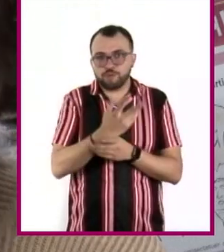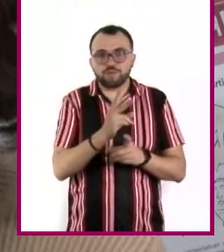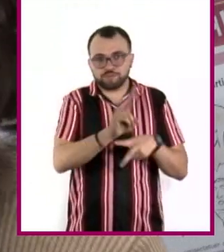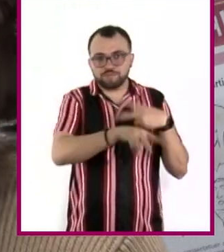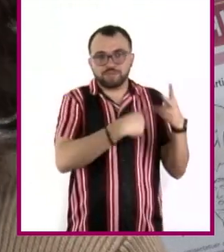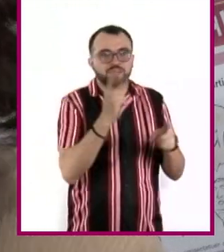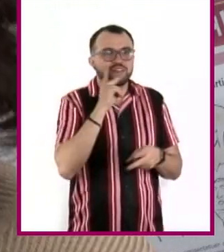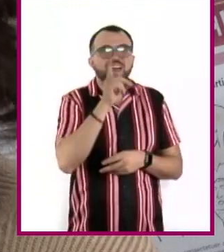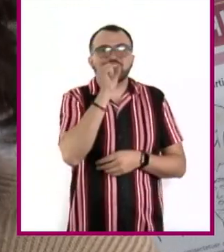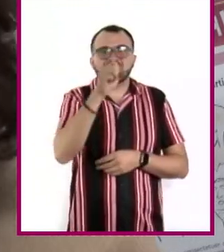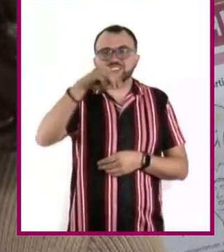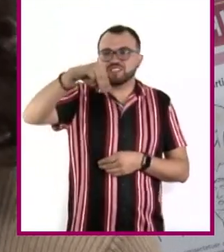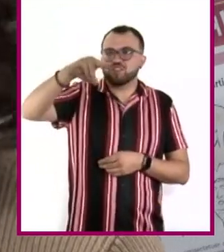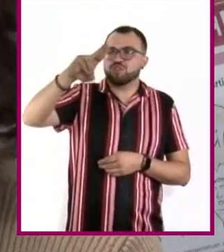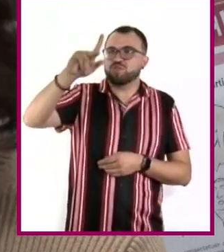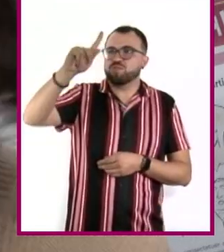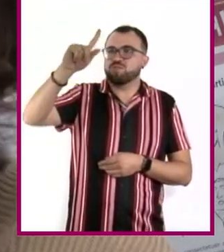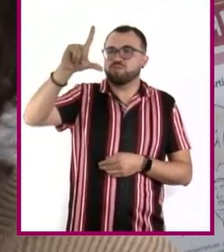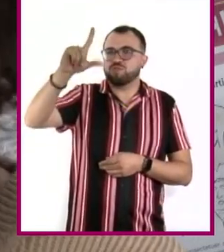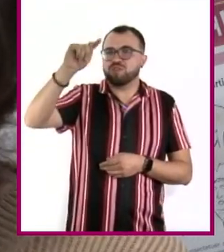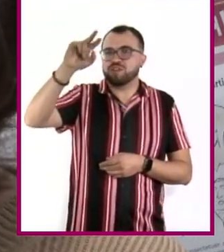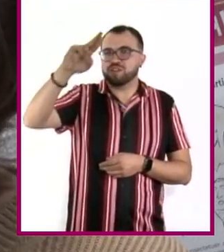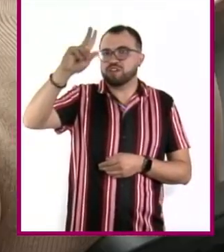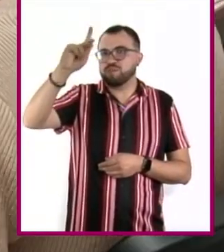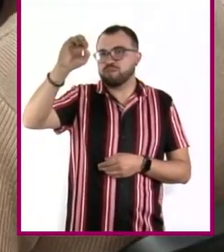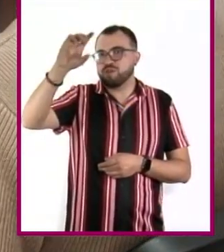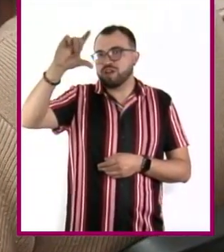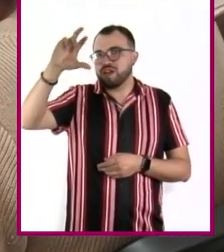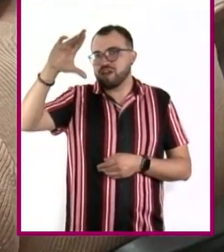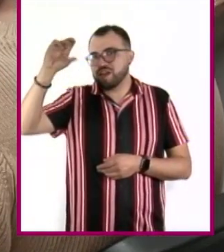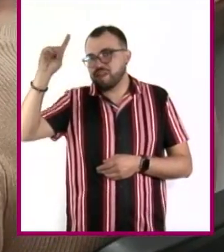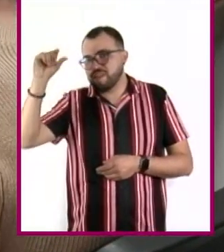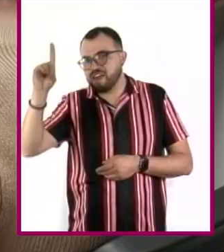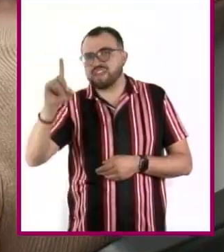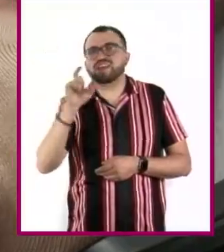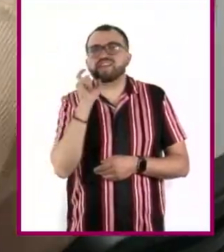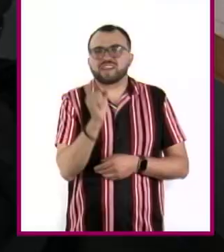sobre qué es eso de la multipolaridad y cómo debemos entenderla.